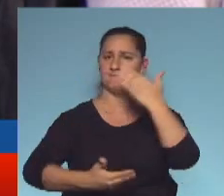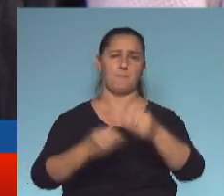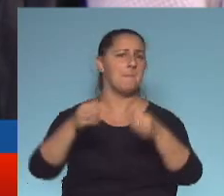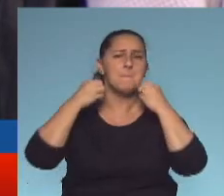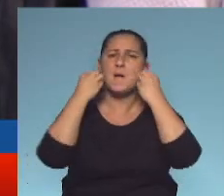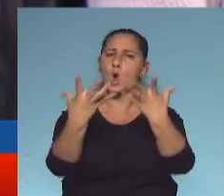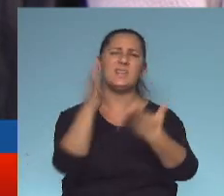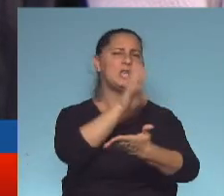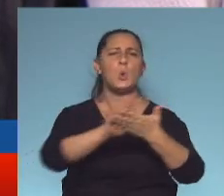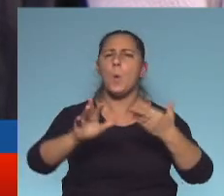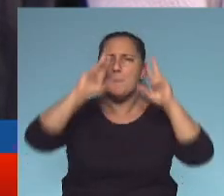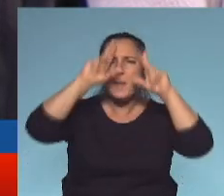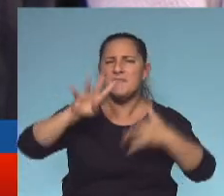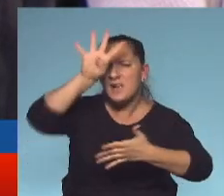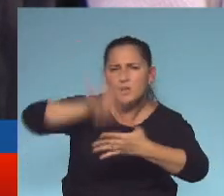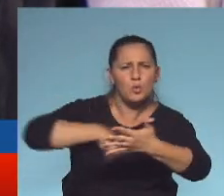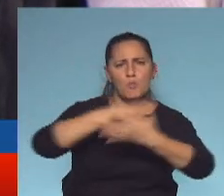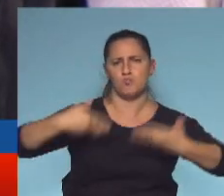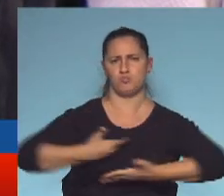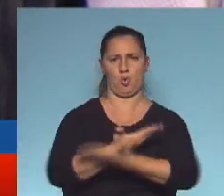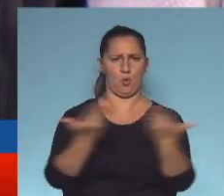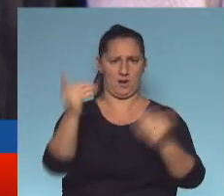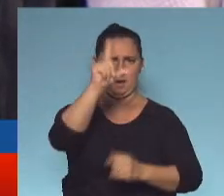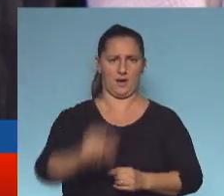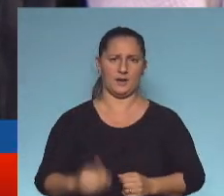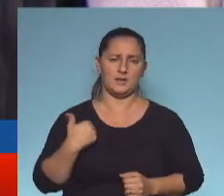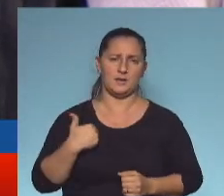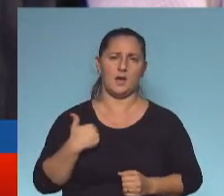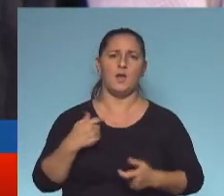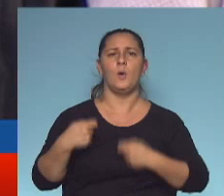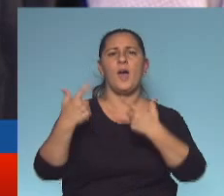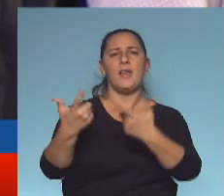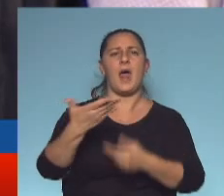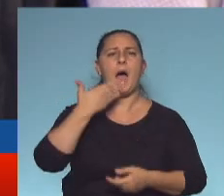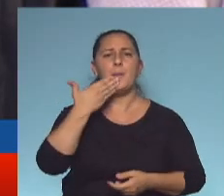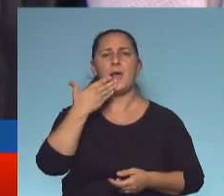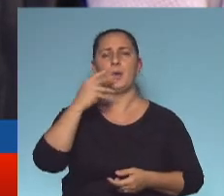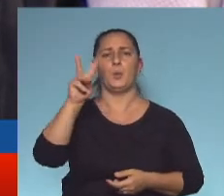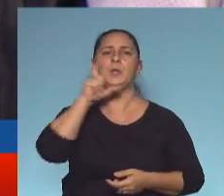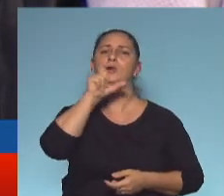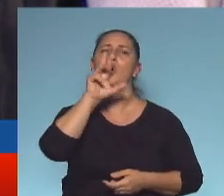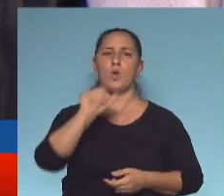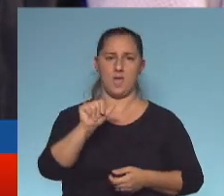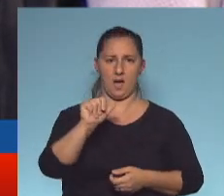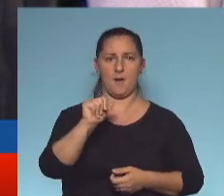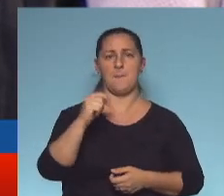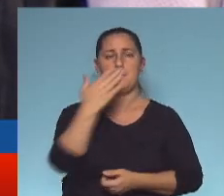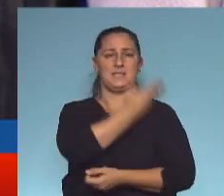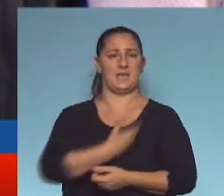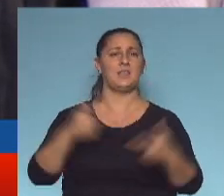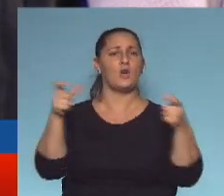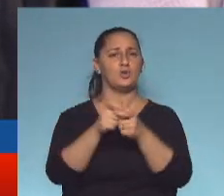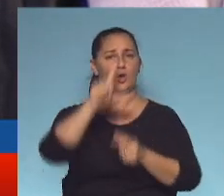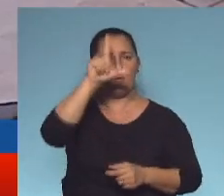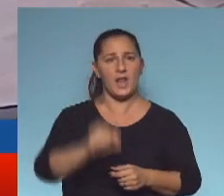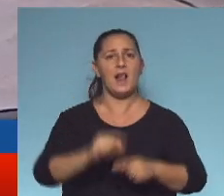mejores y nuevas políticas públicas. Yo le voy a pasar ahora la palabra a Victoria Tolosa Paz, nuestra presidenta del Consejo Federal de